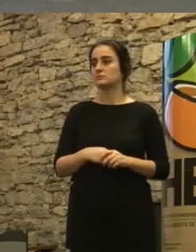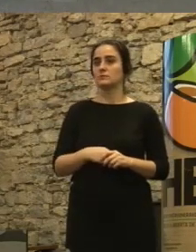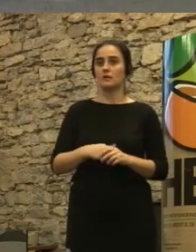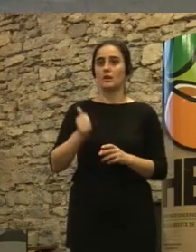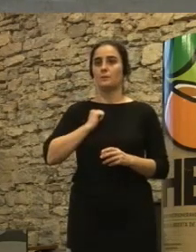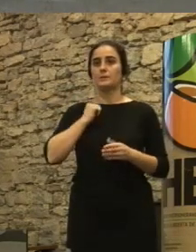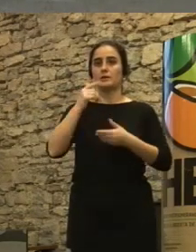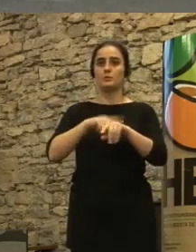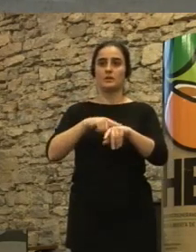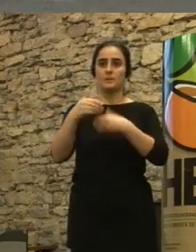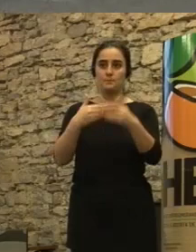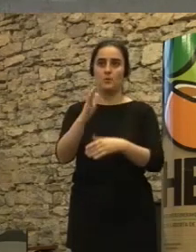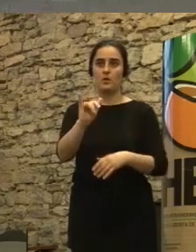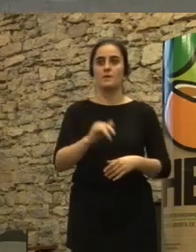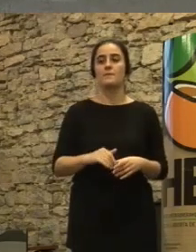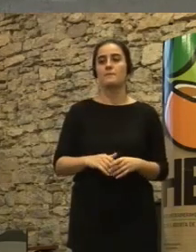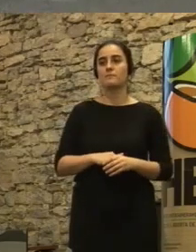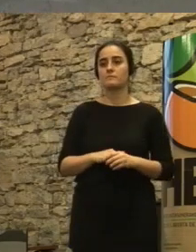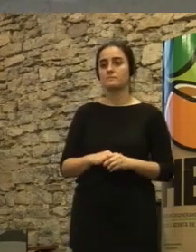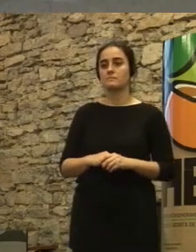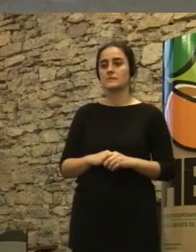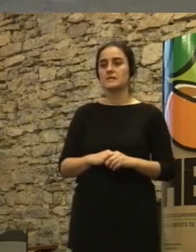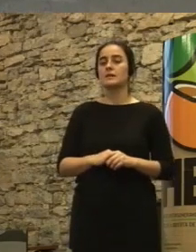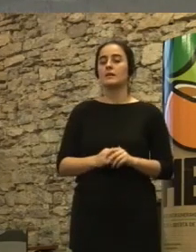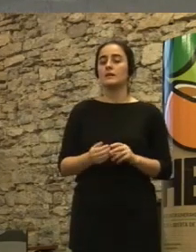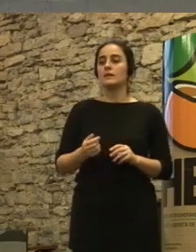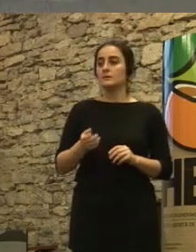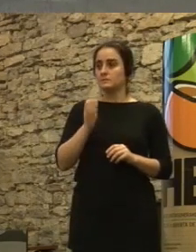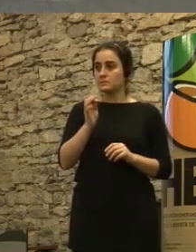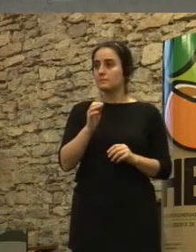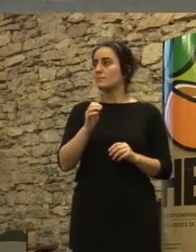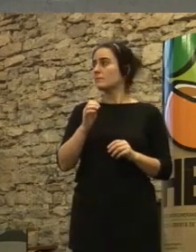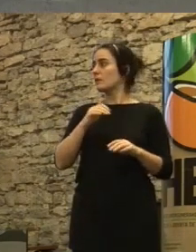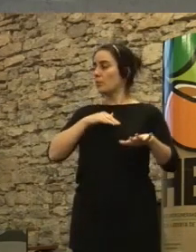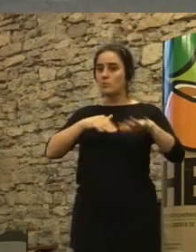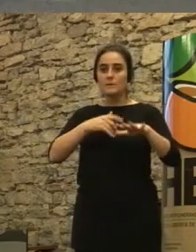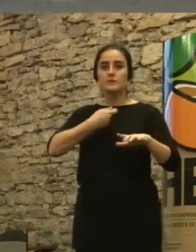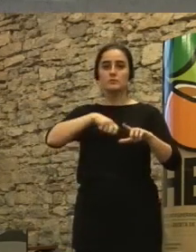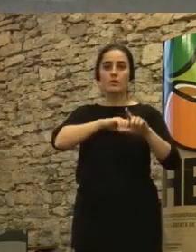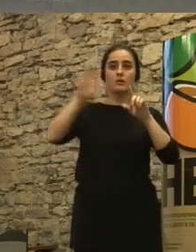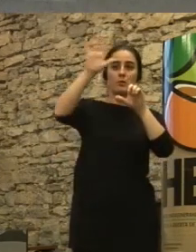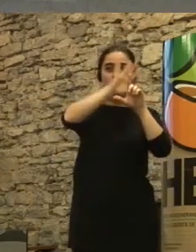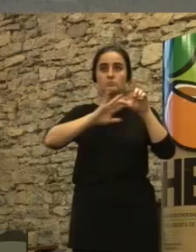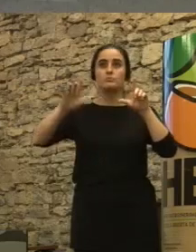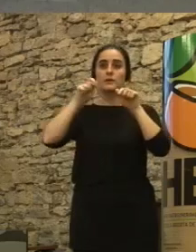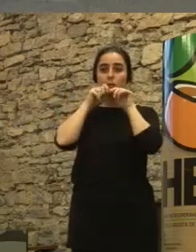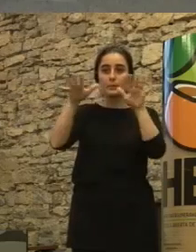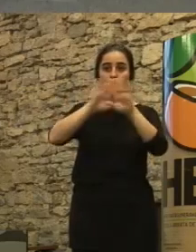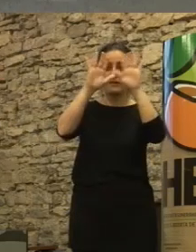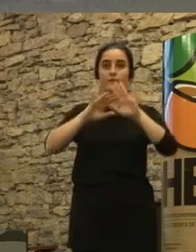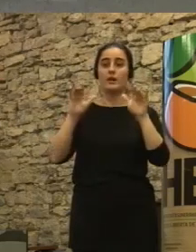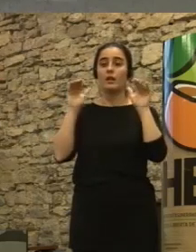alguien, todavía tenemos tiempo para alguna más. Hablabais de que el movimiento sí que se extendió a otros sitios del Estado, pero que se desinfló y que aquí